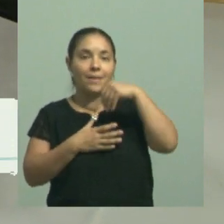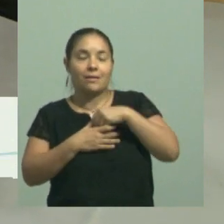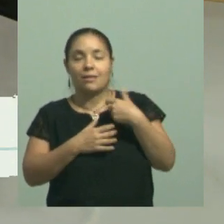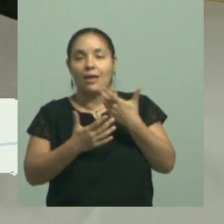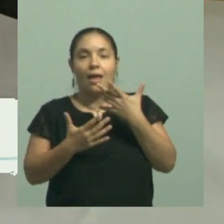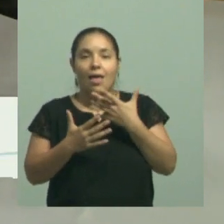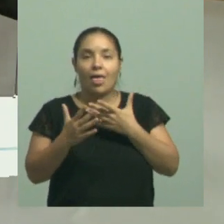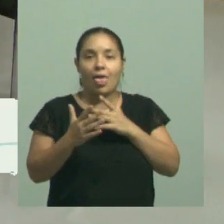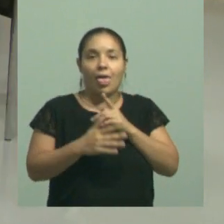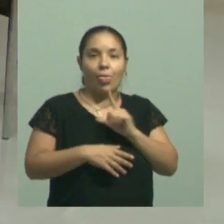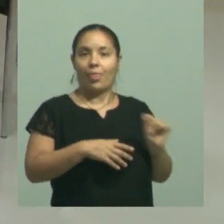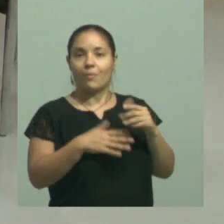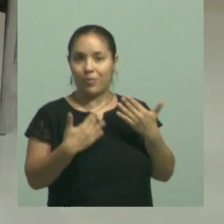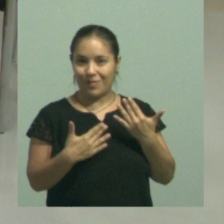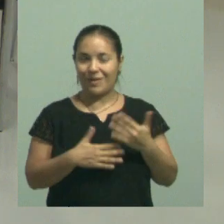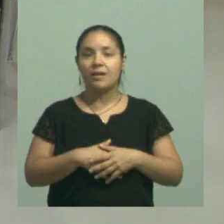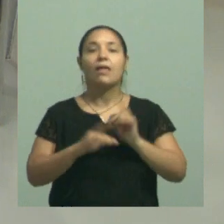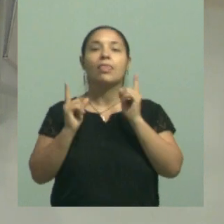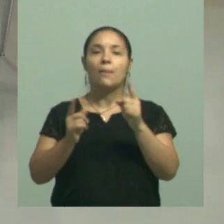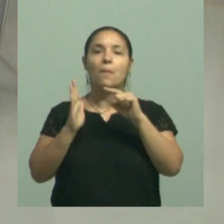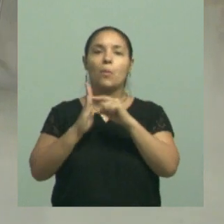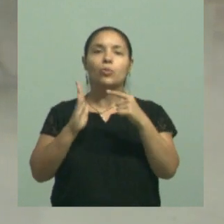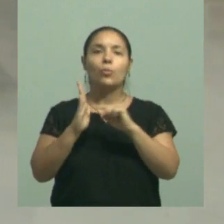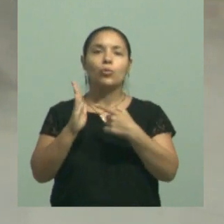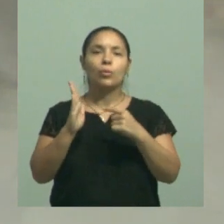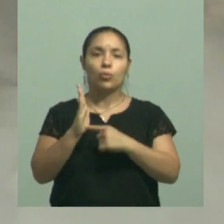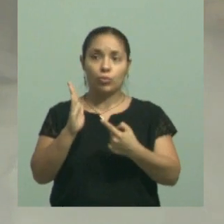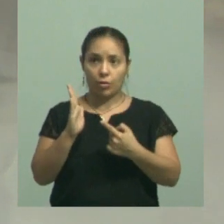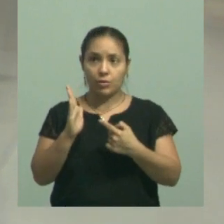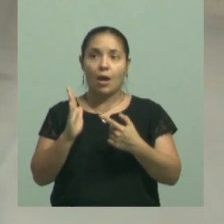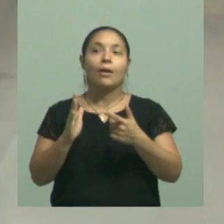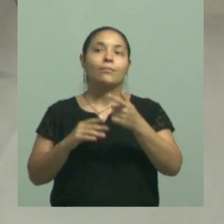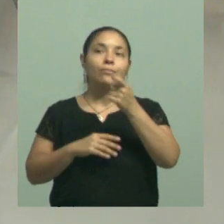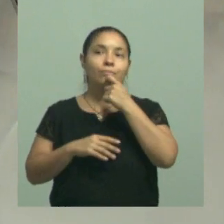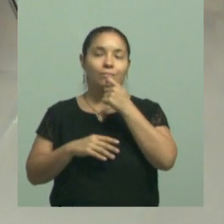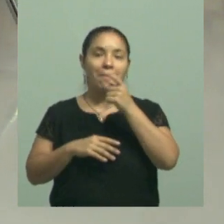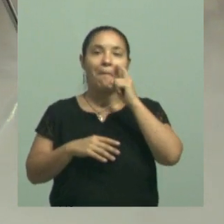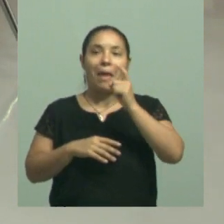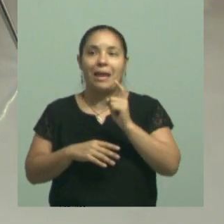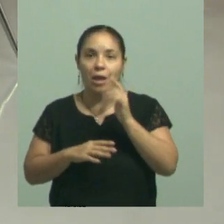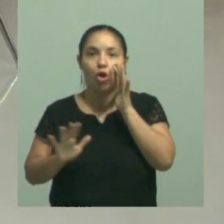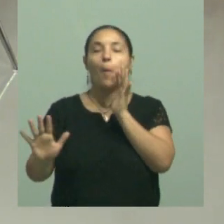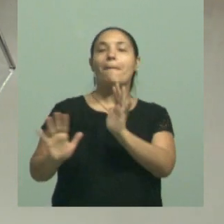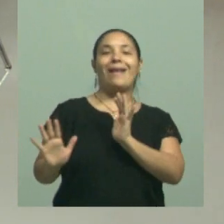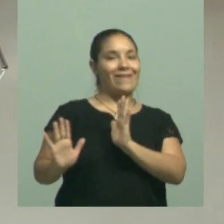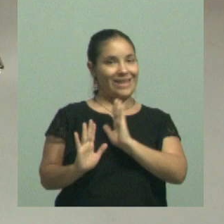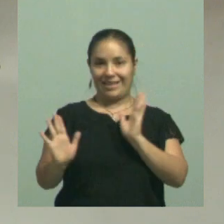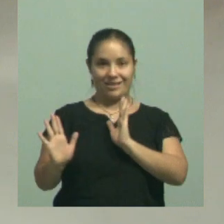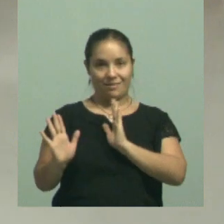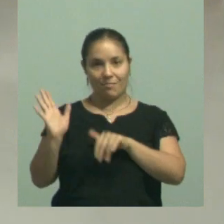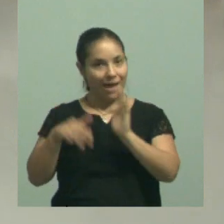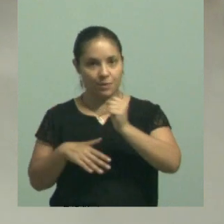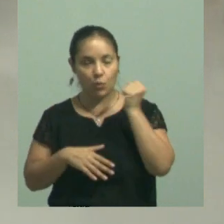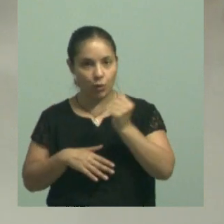también generamos ciertas pautas o tips para más o menos evitar la situación de riesgo, porque la primera defensa es evitarla. Sí. Entonces lo